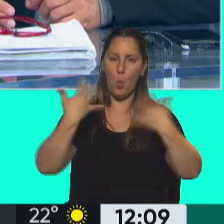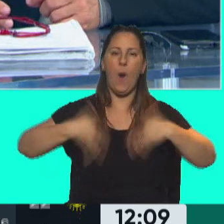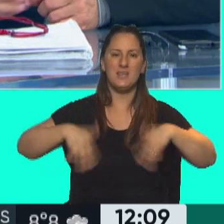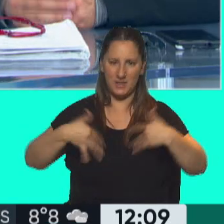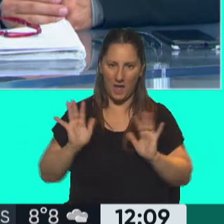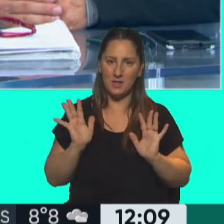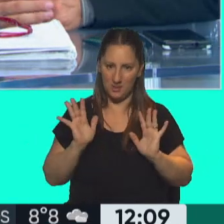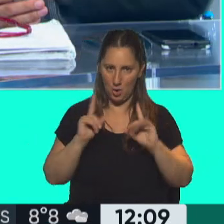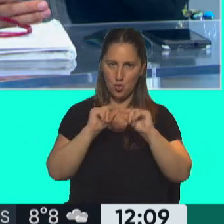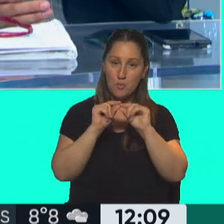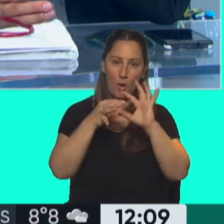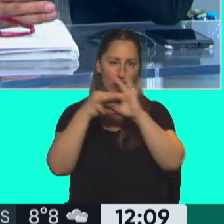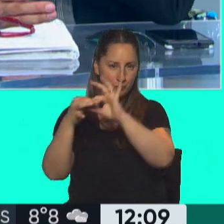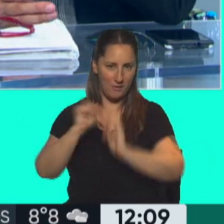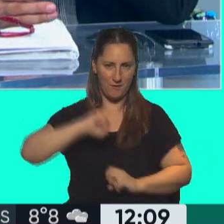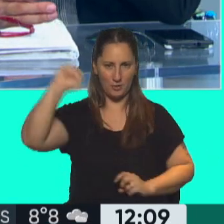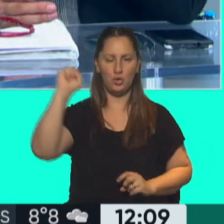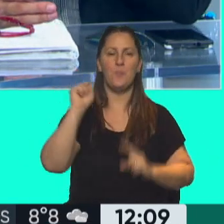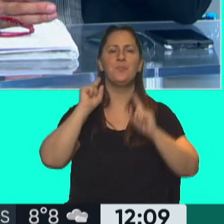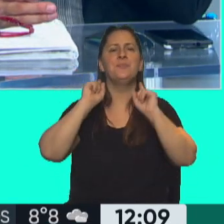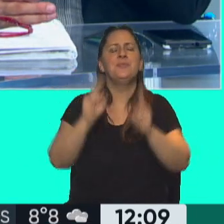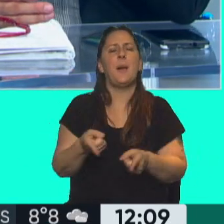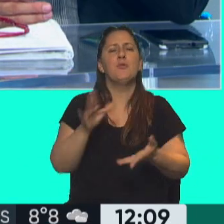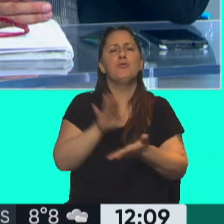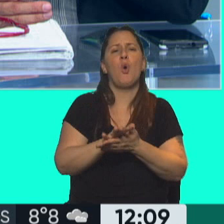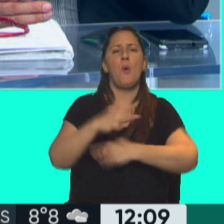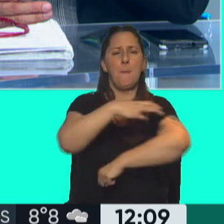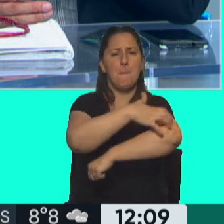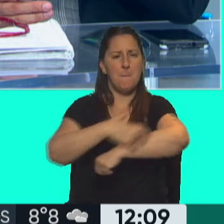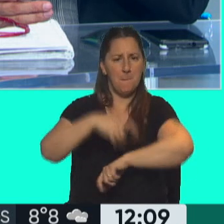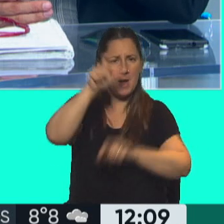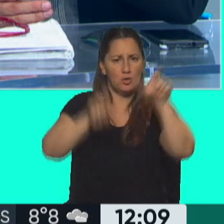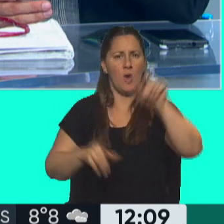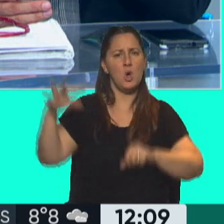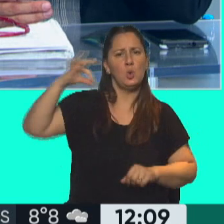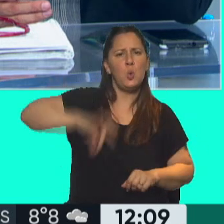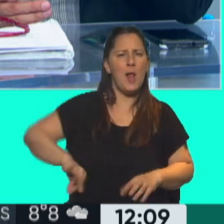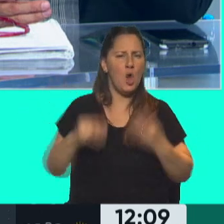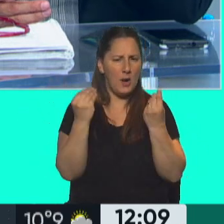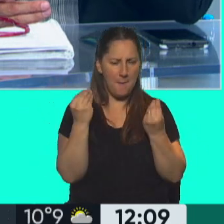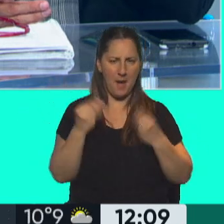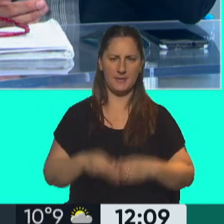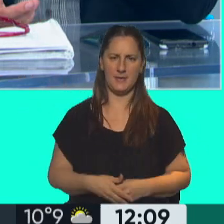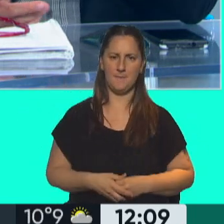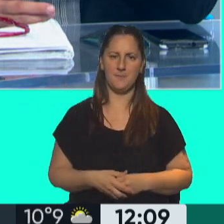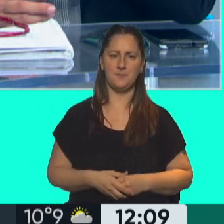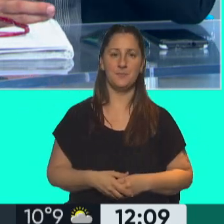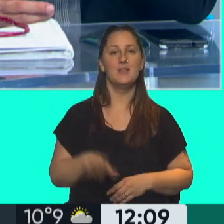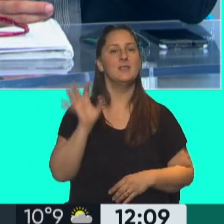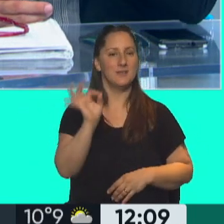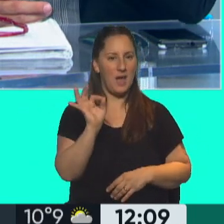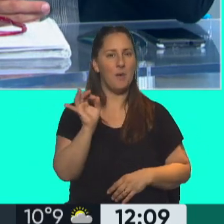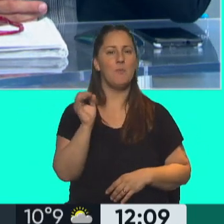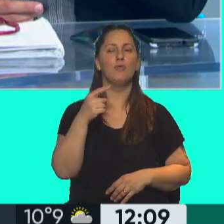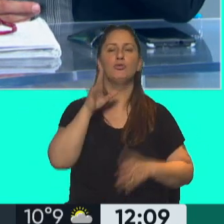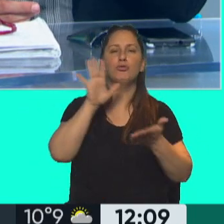de inflación. ¿Qué es lo que está pasando además con el tema de la pobreza y los salarios? Porque también se está dando, ya sabemos, se comentó